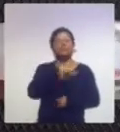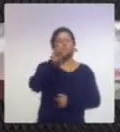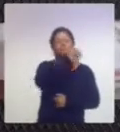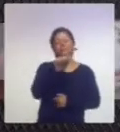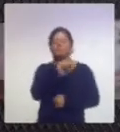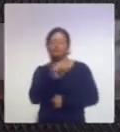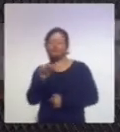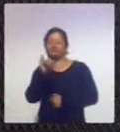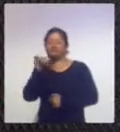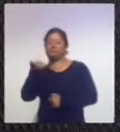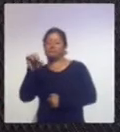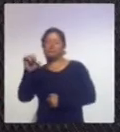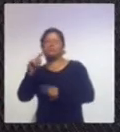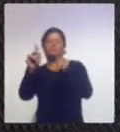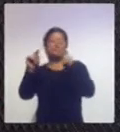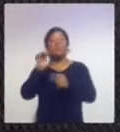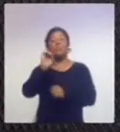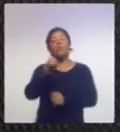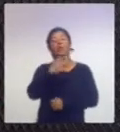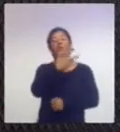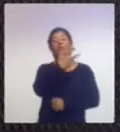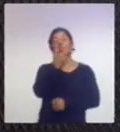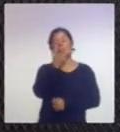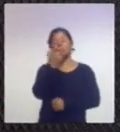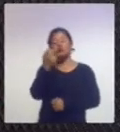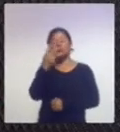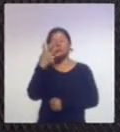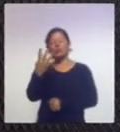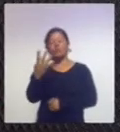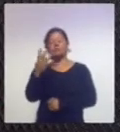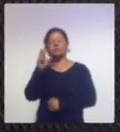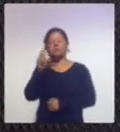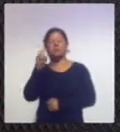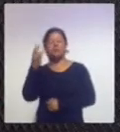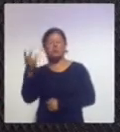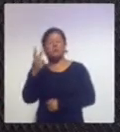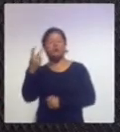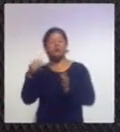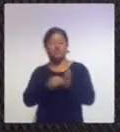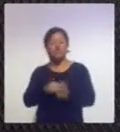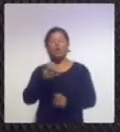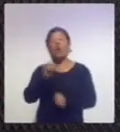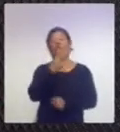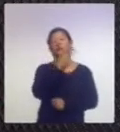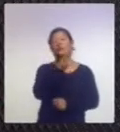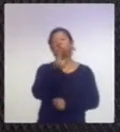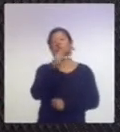@INETlaxcala, o llamando al 804-33-2000 o al